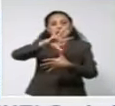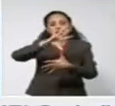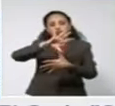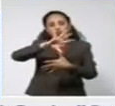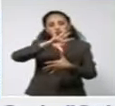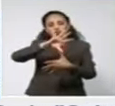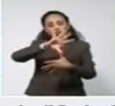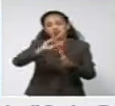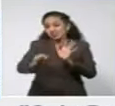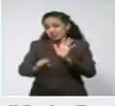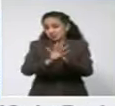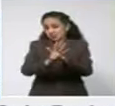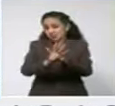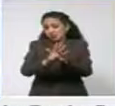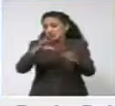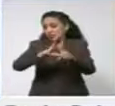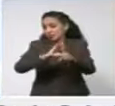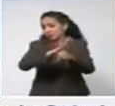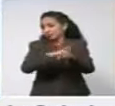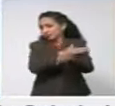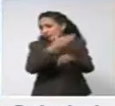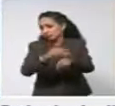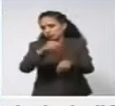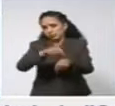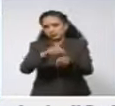de la pandemia. De todas formas, en la